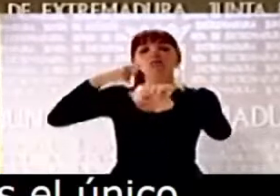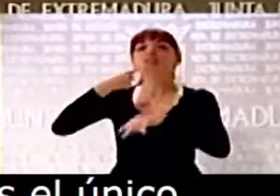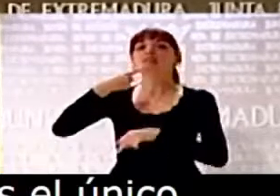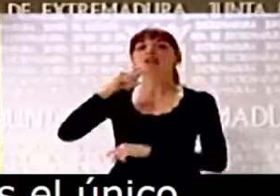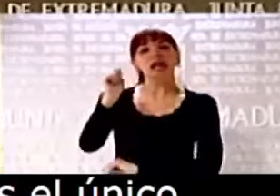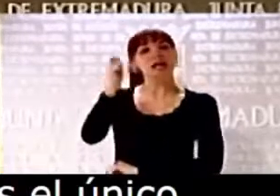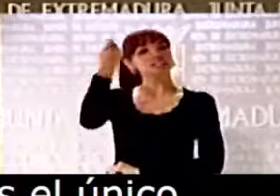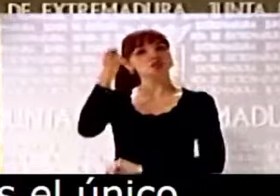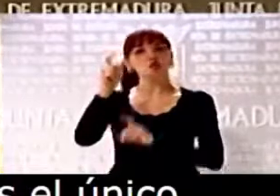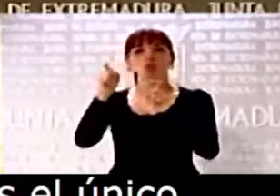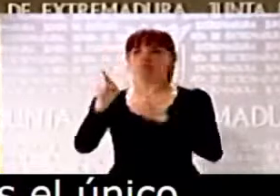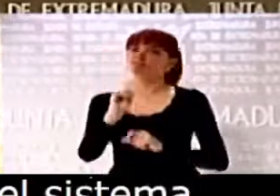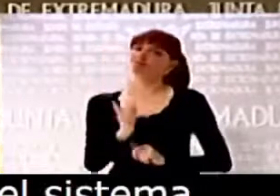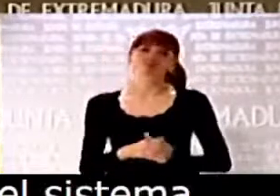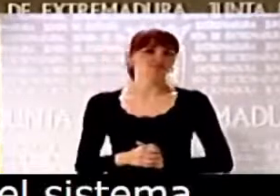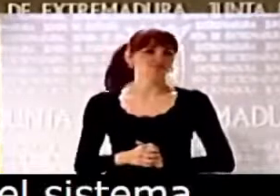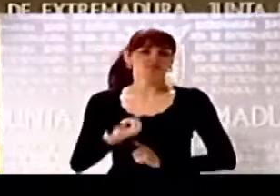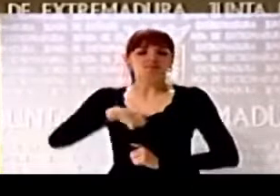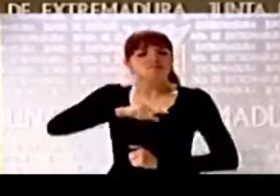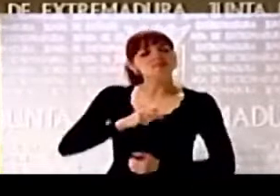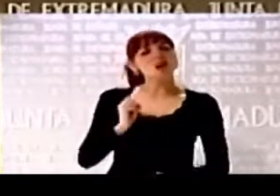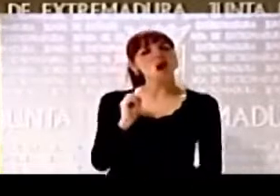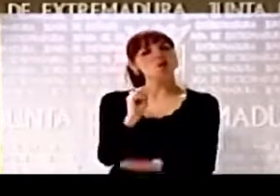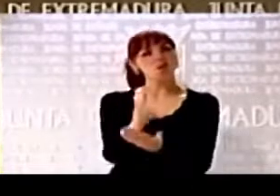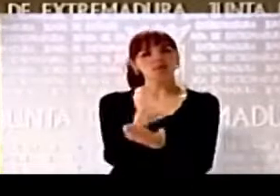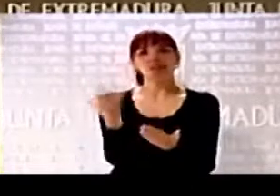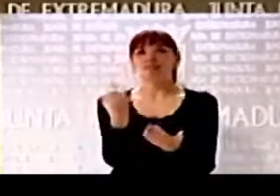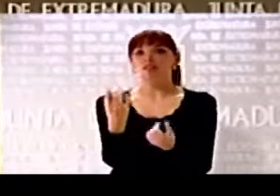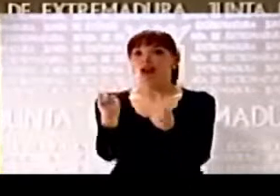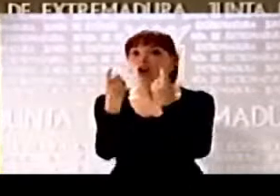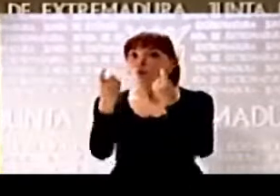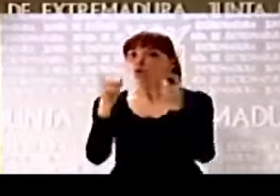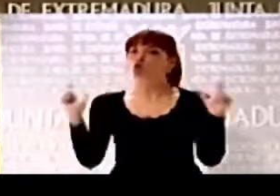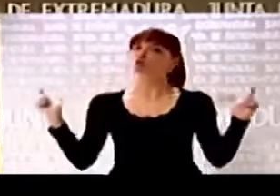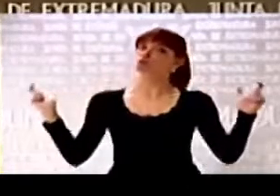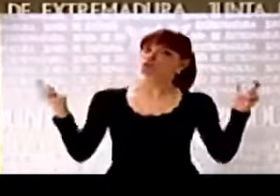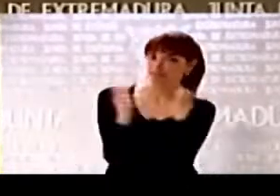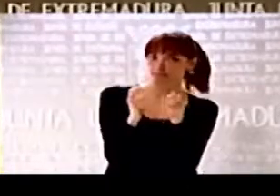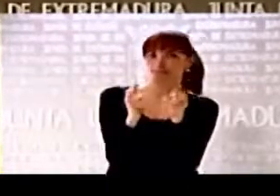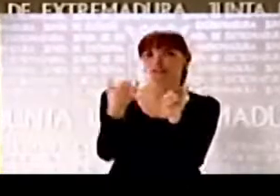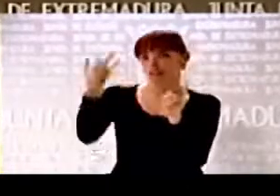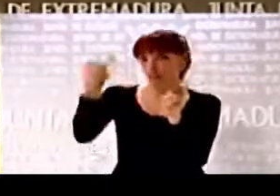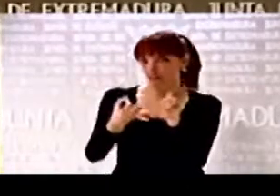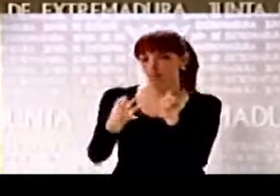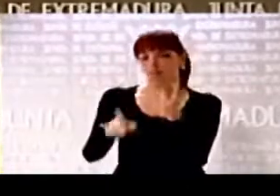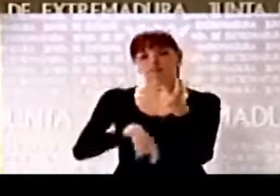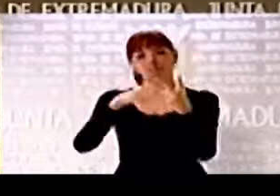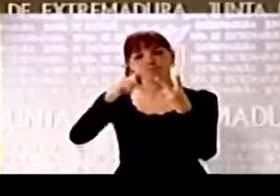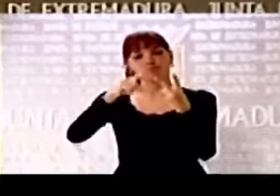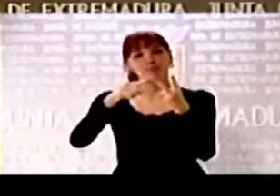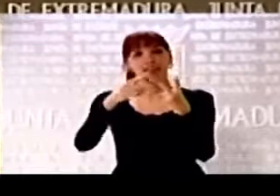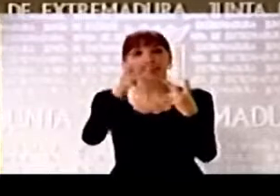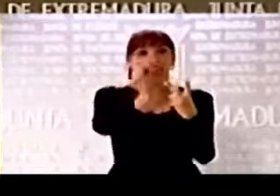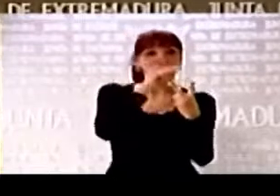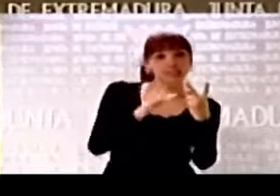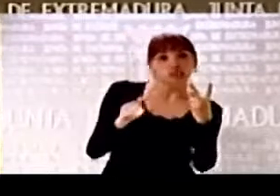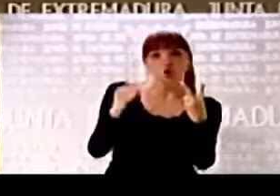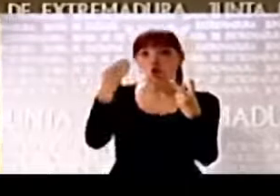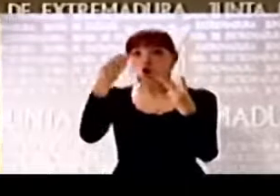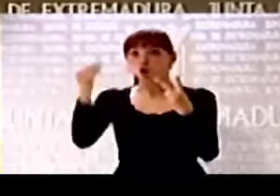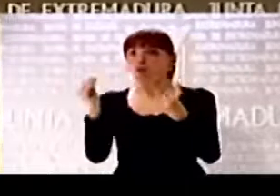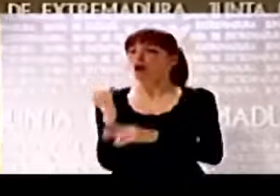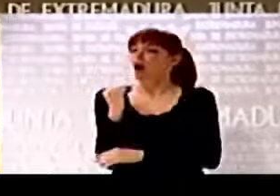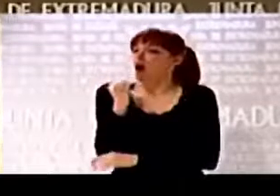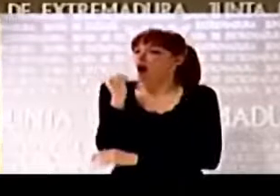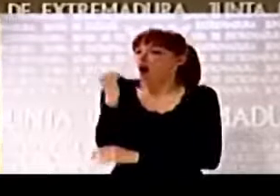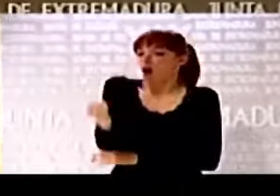revés, tenemos que apostar por la bajada de las ratios, tenemos que apostar por que los niños y las niñas y los jóvenes tengan los apoyos necesarios para